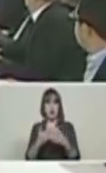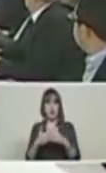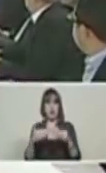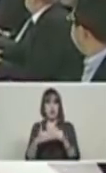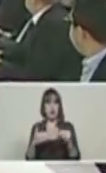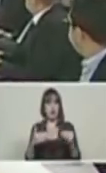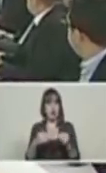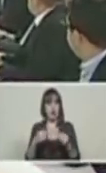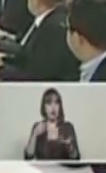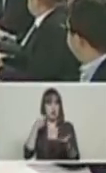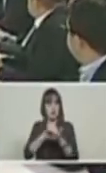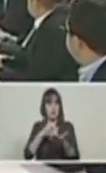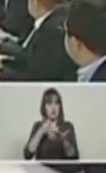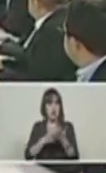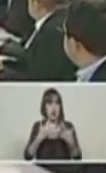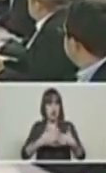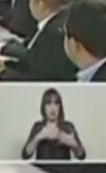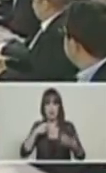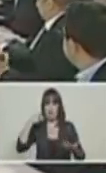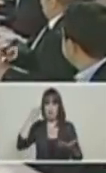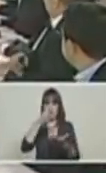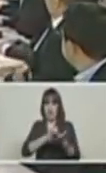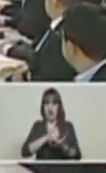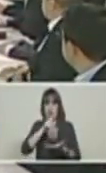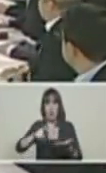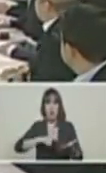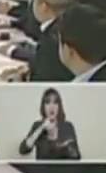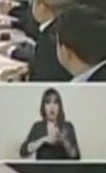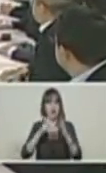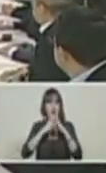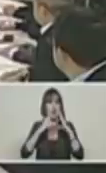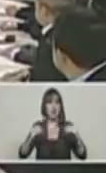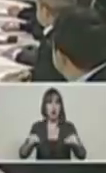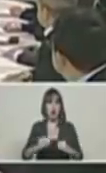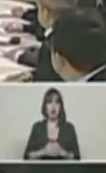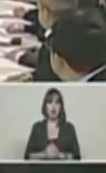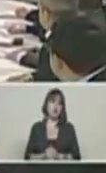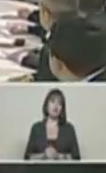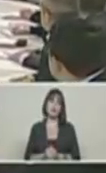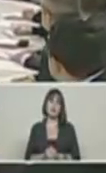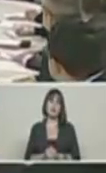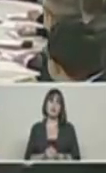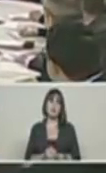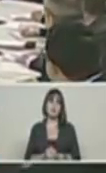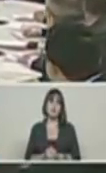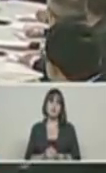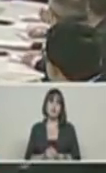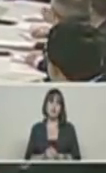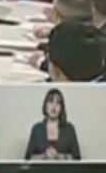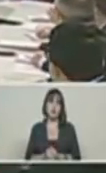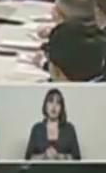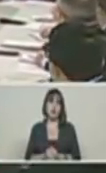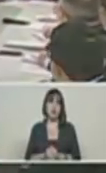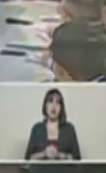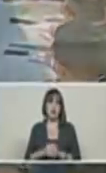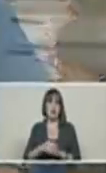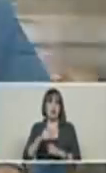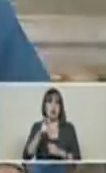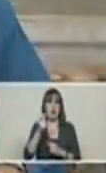La nómina, se la pagué completica. A todos se le pagué la nómina, para que no tuvieran ninguna excusa.